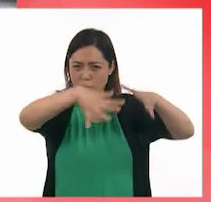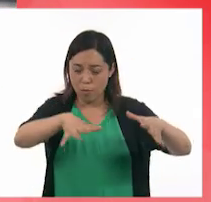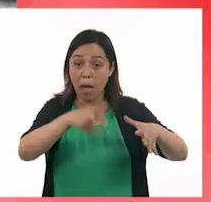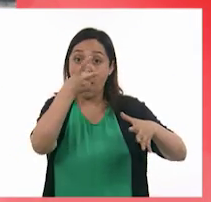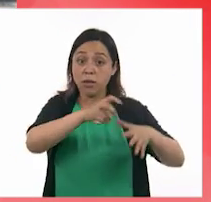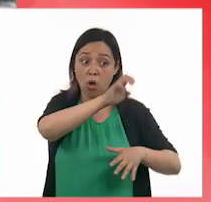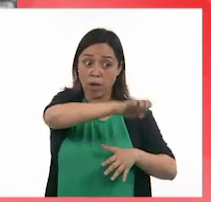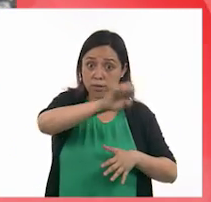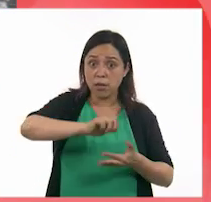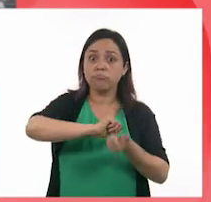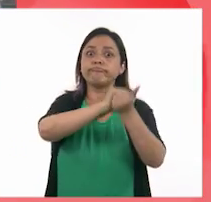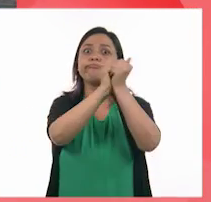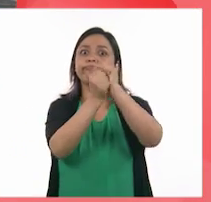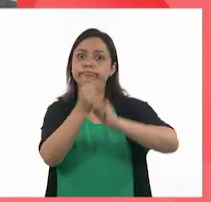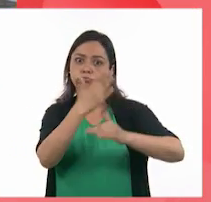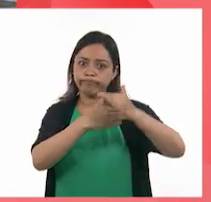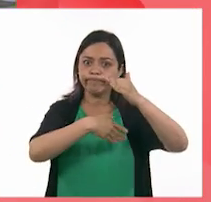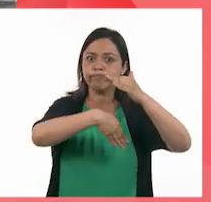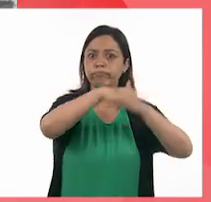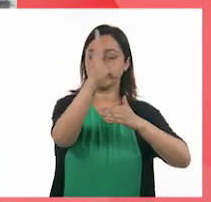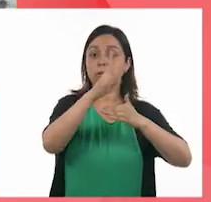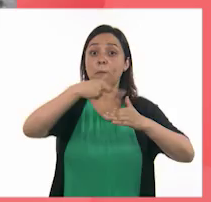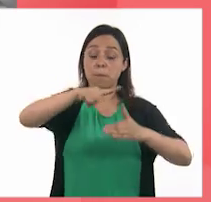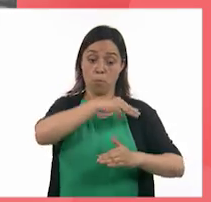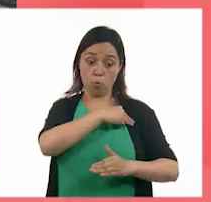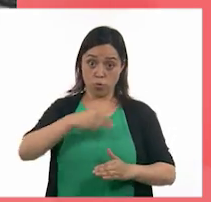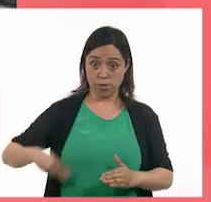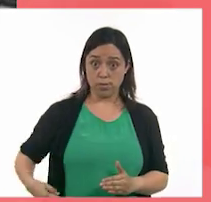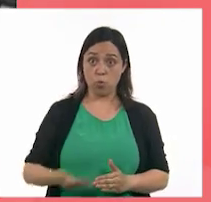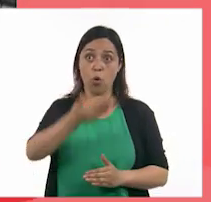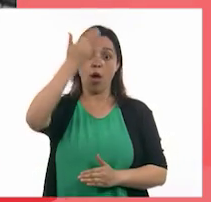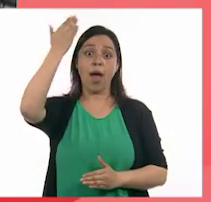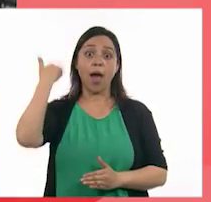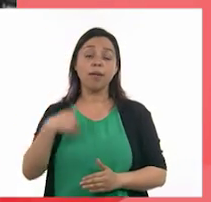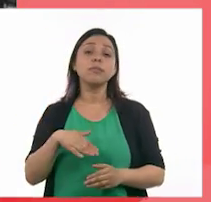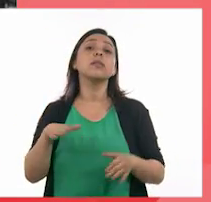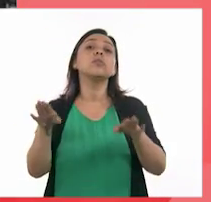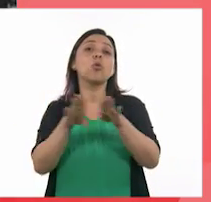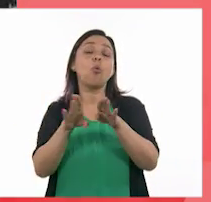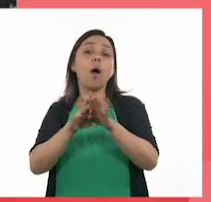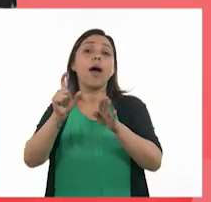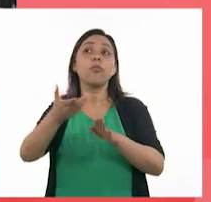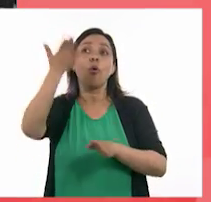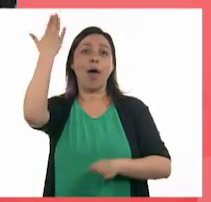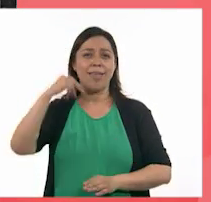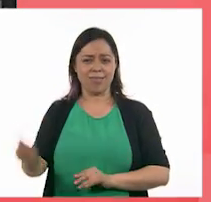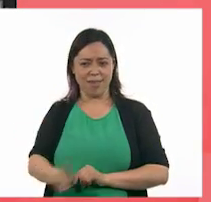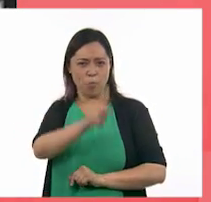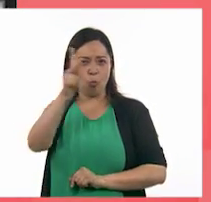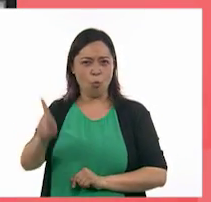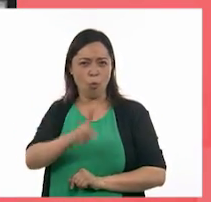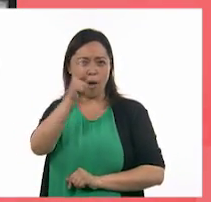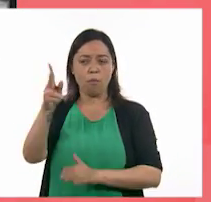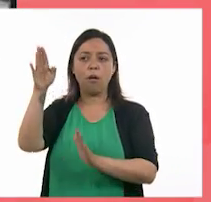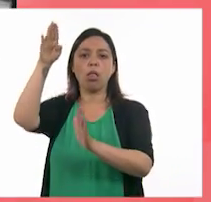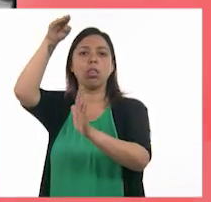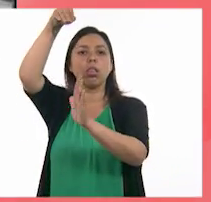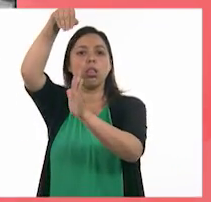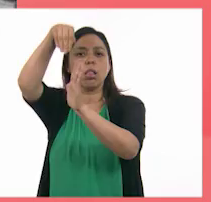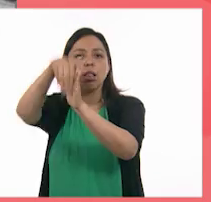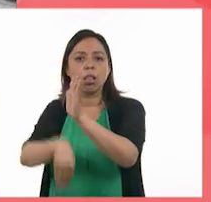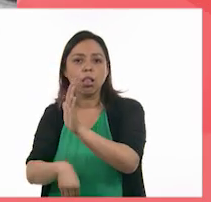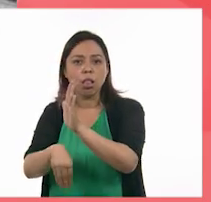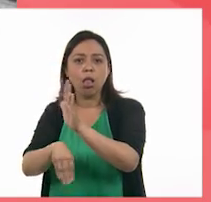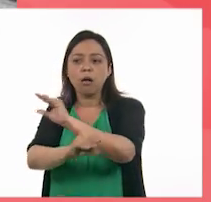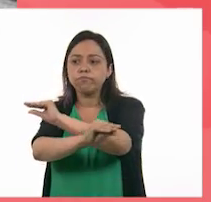Pero el desarrollo de este municipio se dio en mayor escala cuando Real del Castillo llegó a la decadencia, dejando